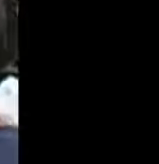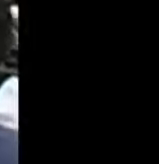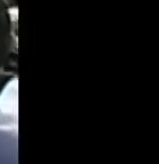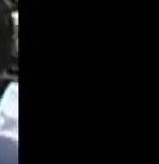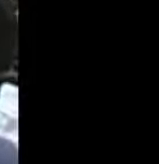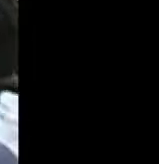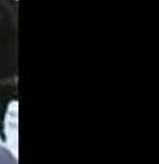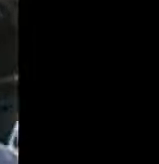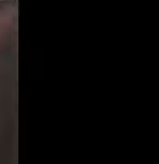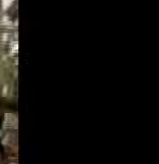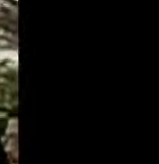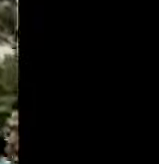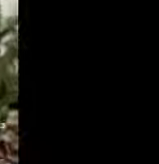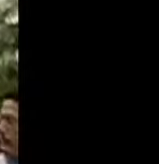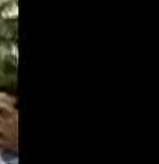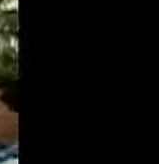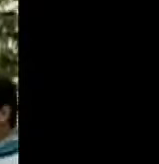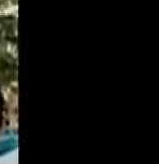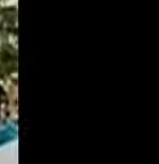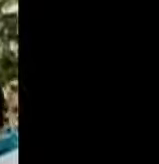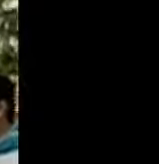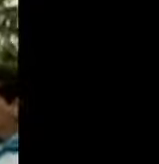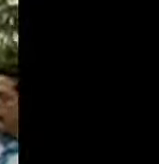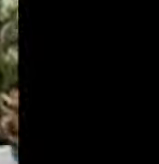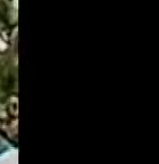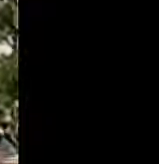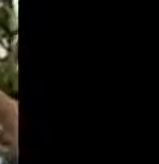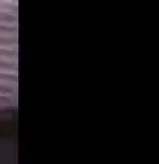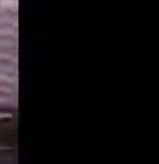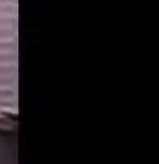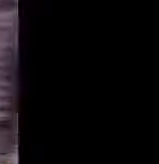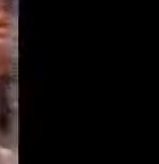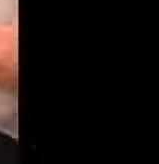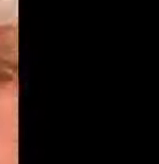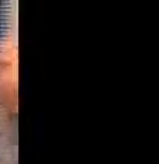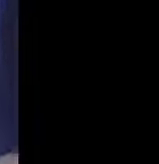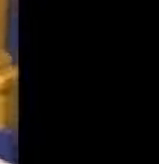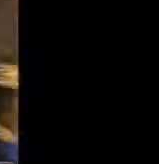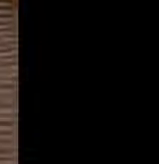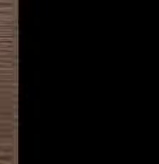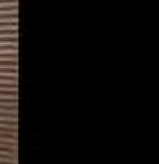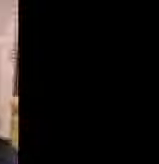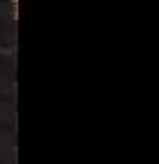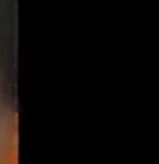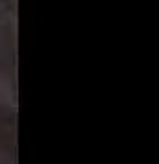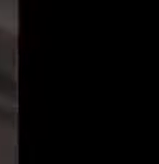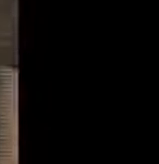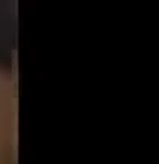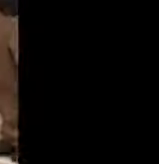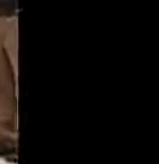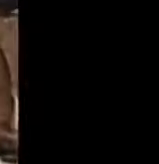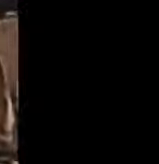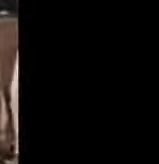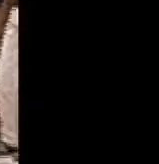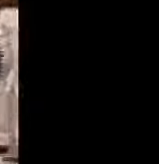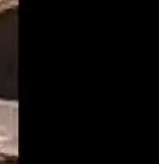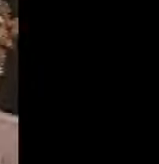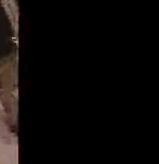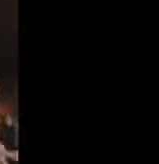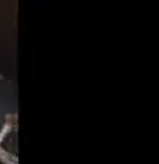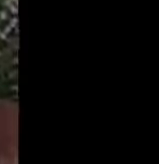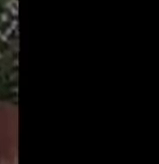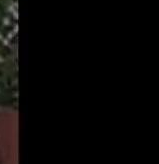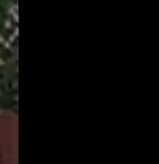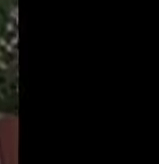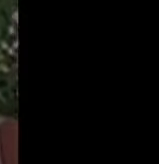Es una emoción grandísima. En esta celebración, la ciudad comparte con todos los asistentes su